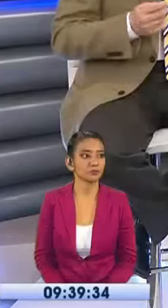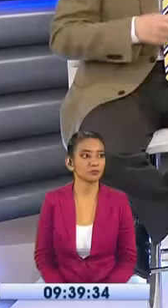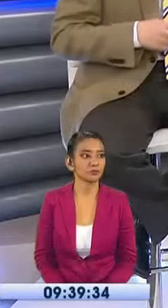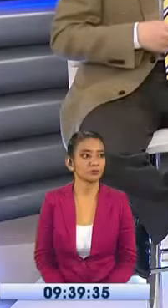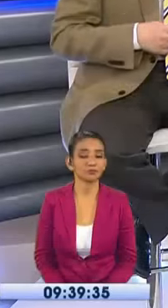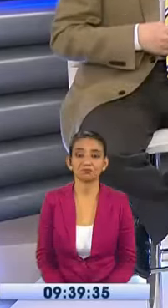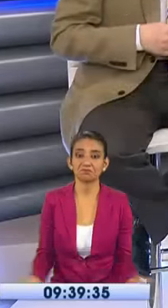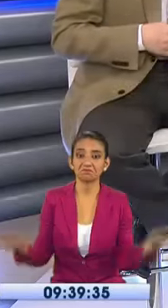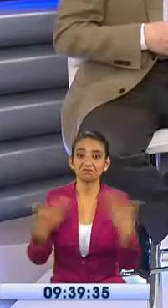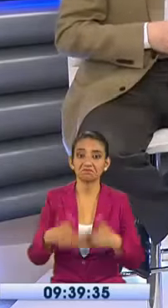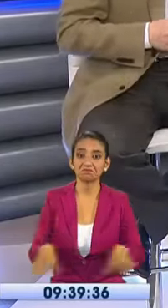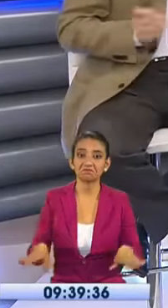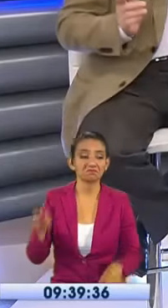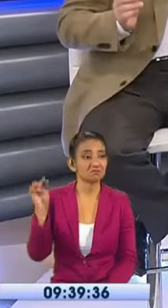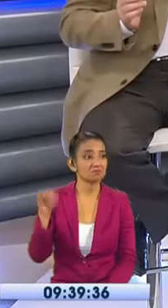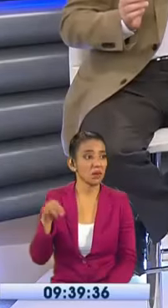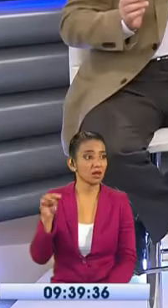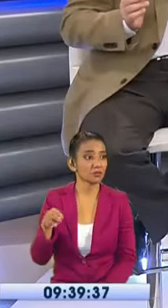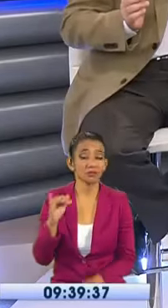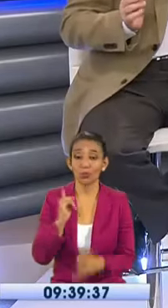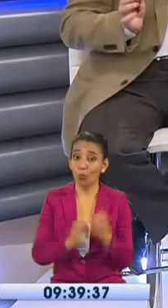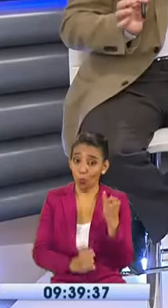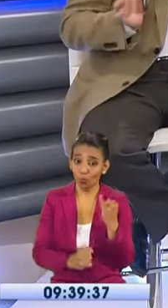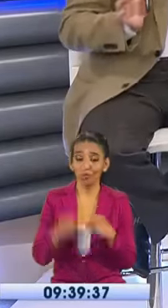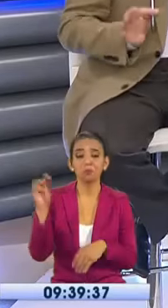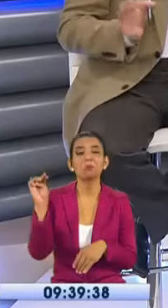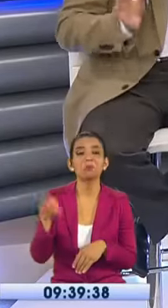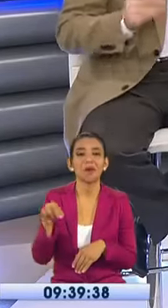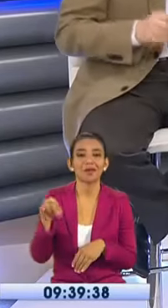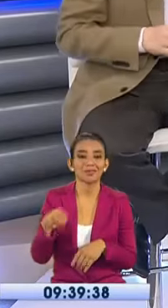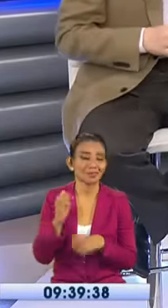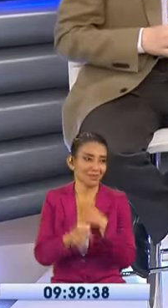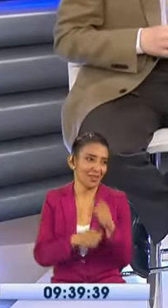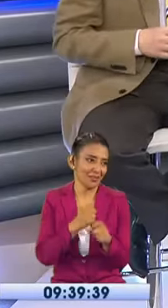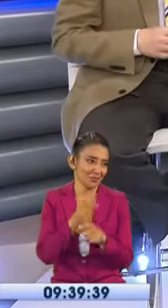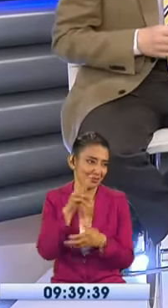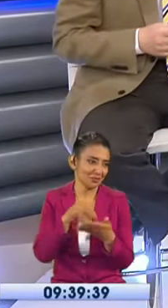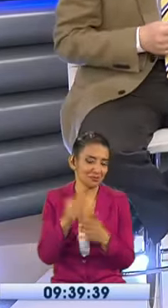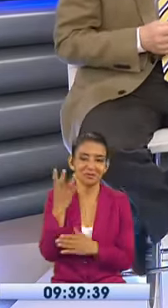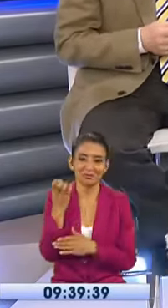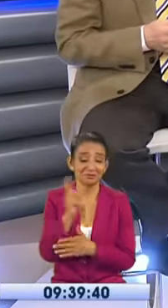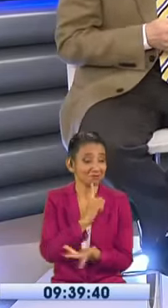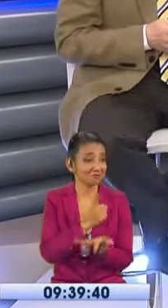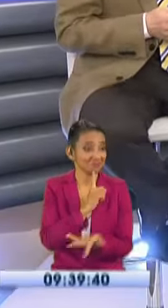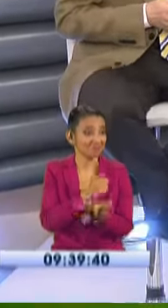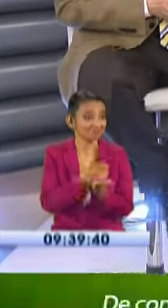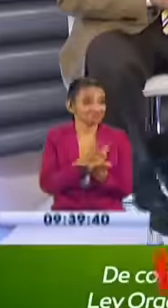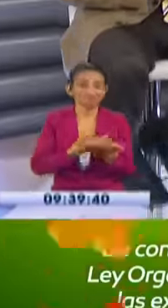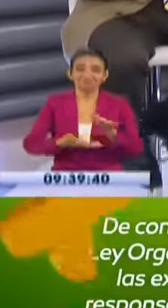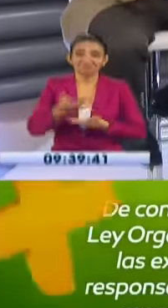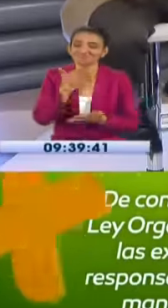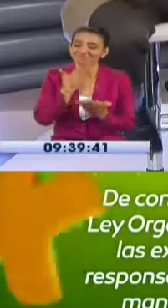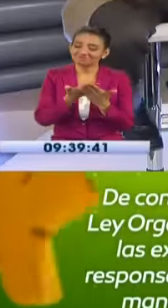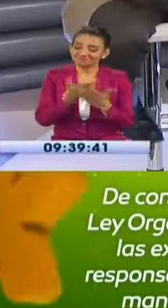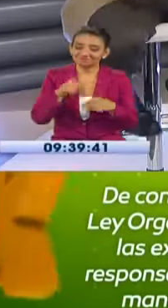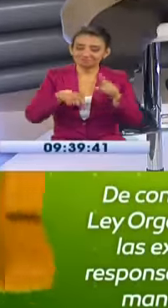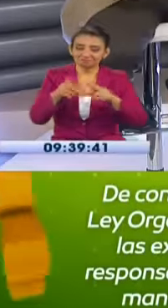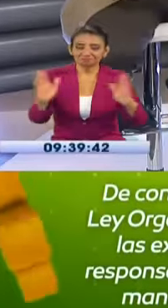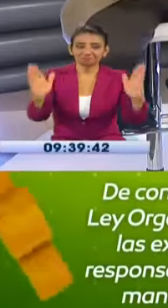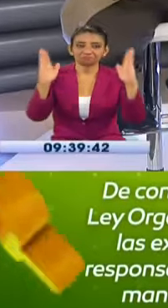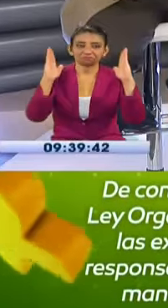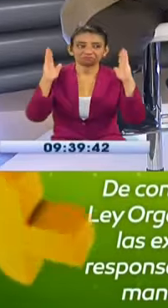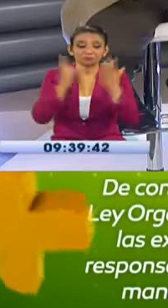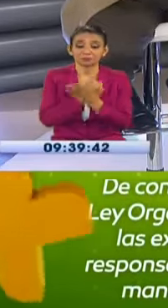Se nos acaba el martes, Ferito, el último martes del año. Así es, Robert, amigos televidentes, muchísimas gracias por habernos acompañado. Una